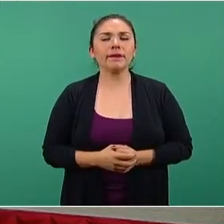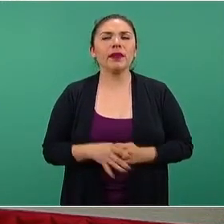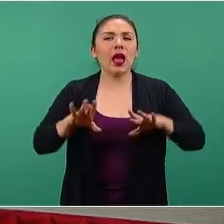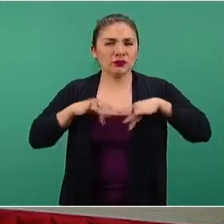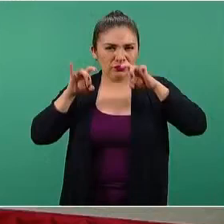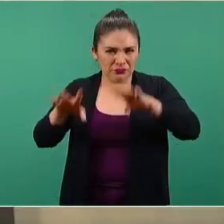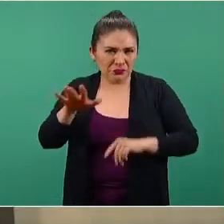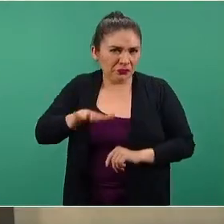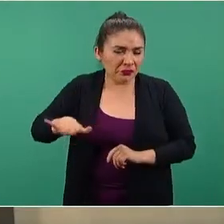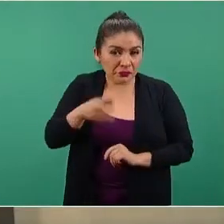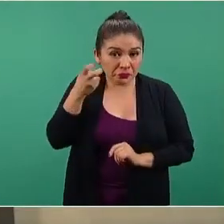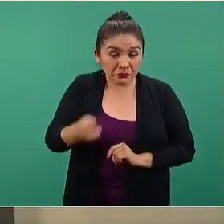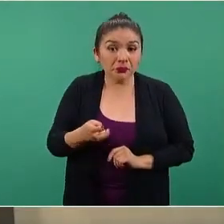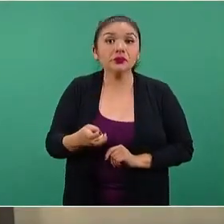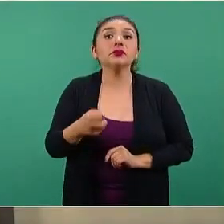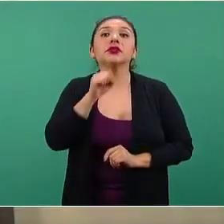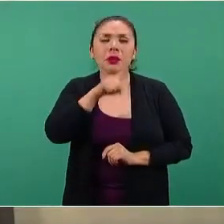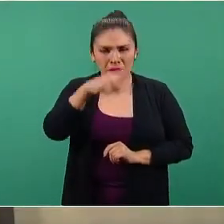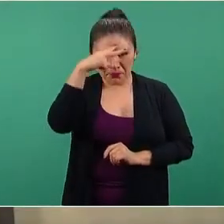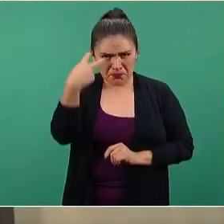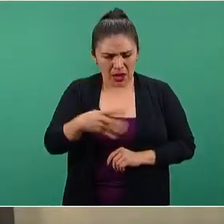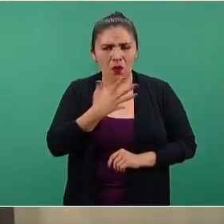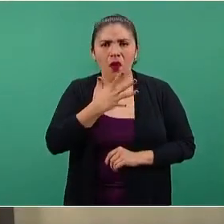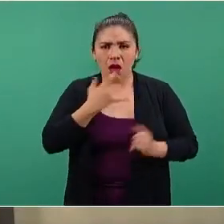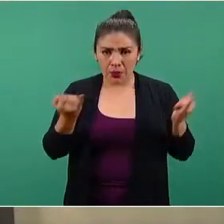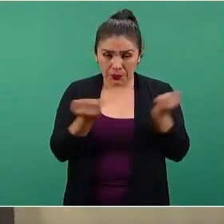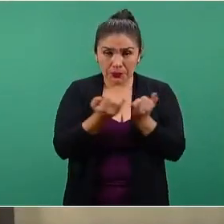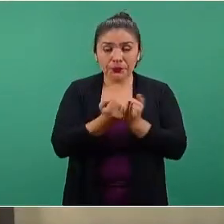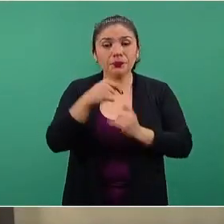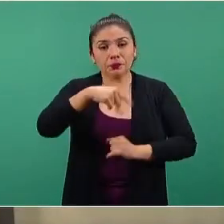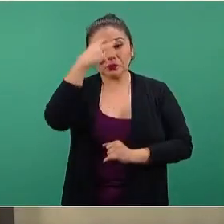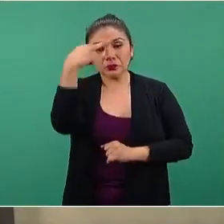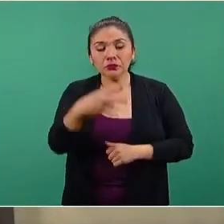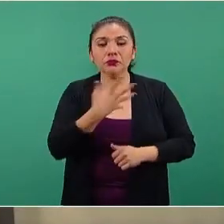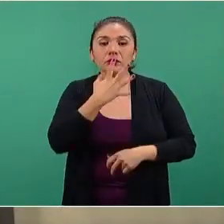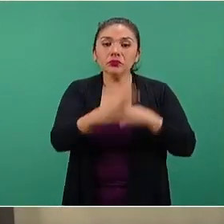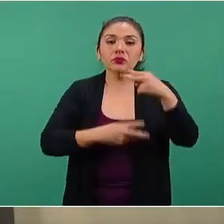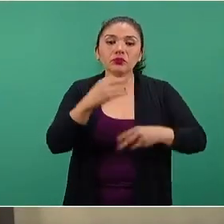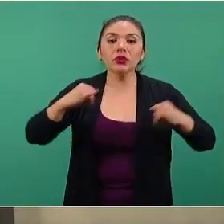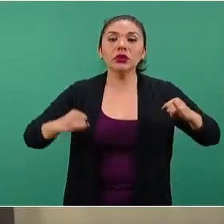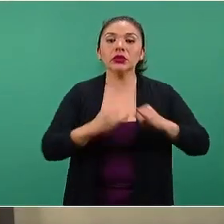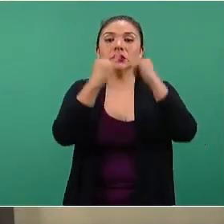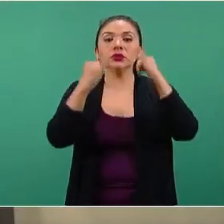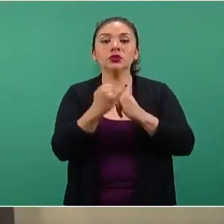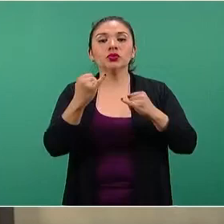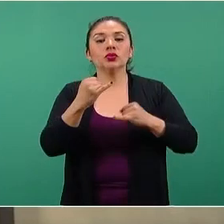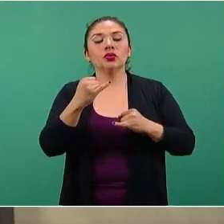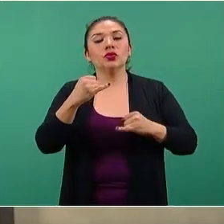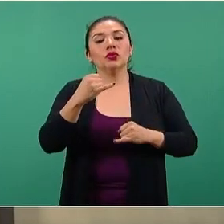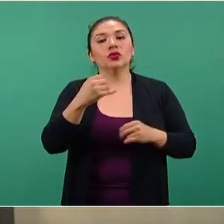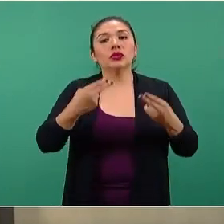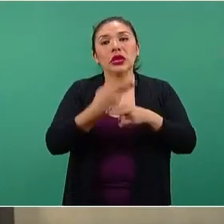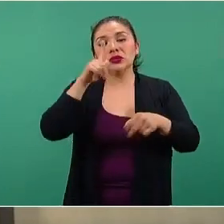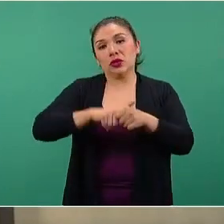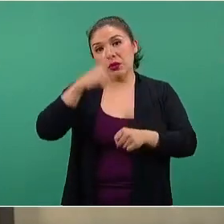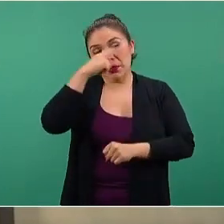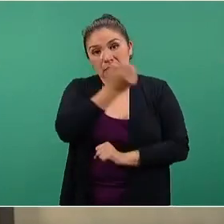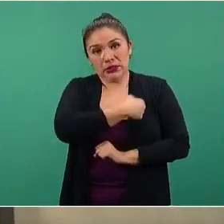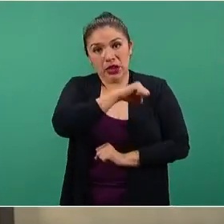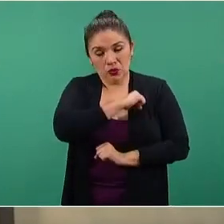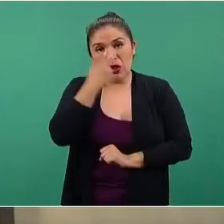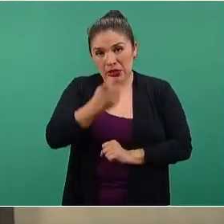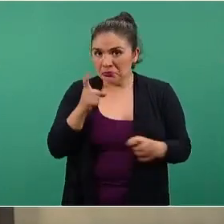Oceanía y también de México, desde luego. De México participa el Instituto Nacional de Salud Pública, es miembro de